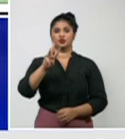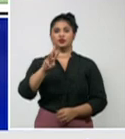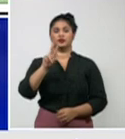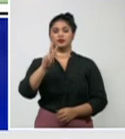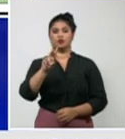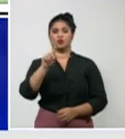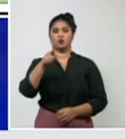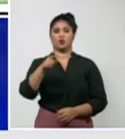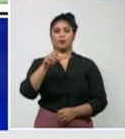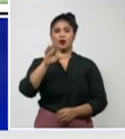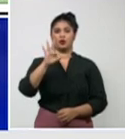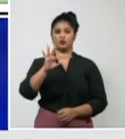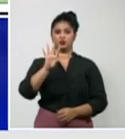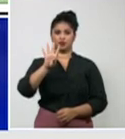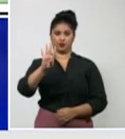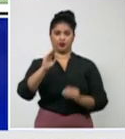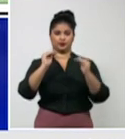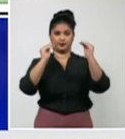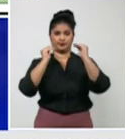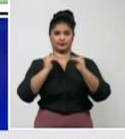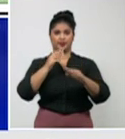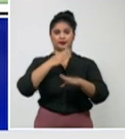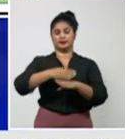132,84, Santiago de Cuba